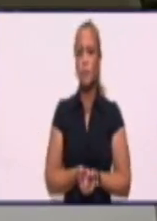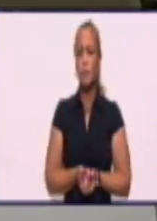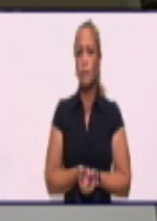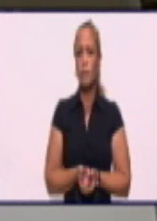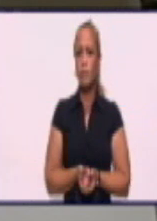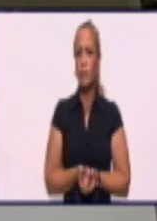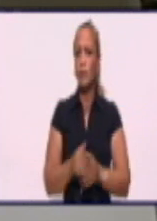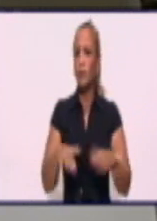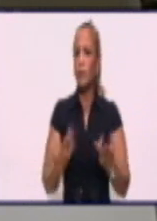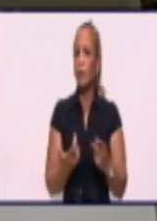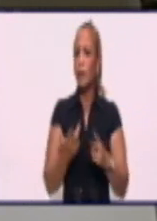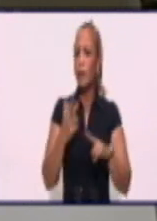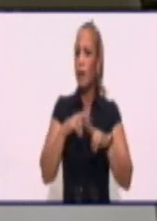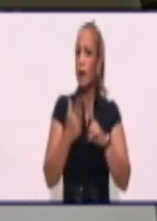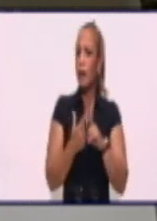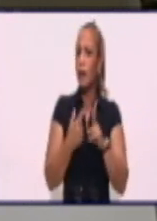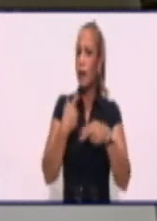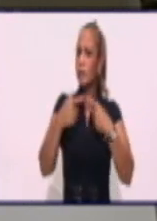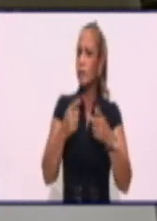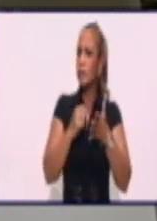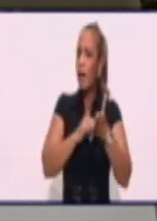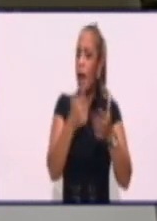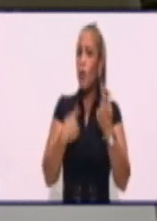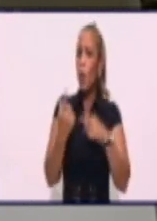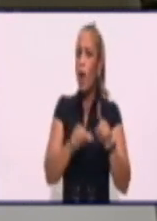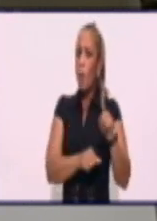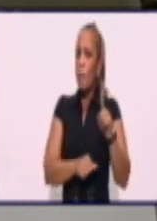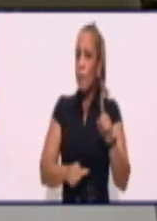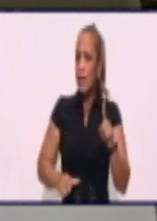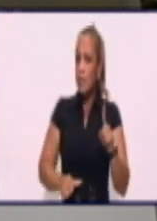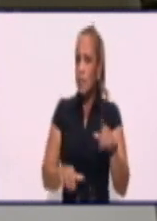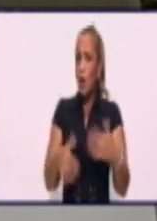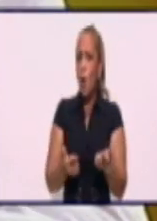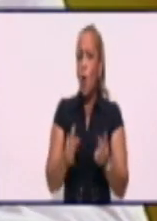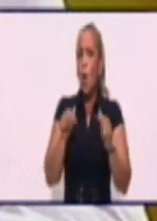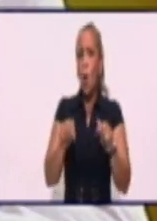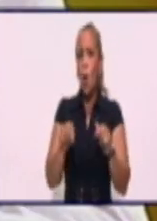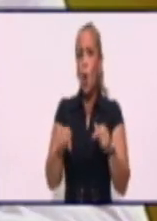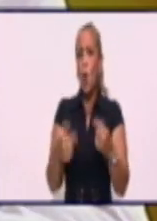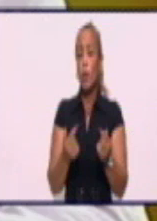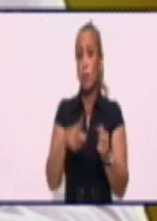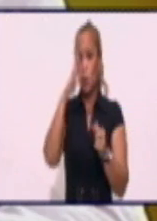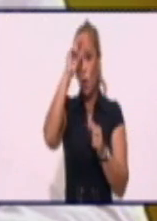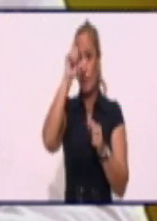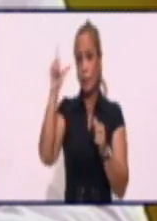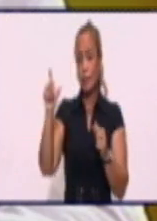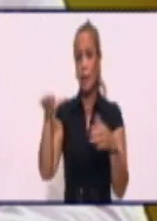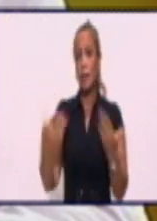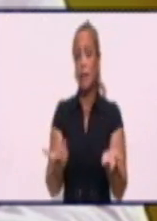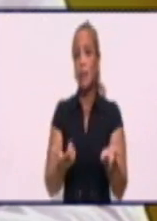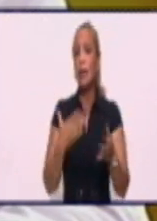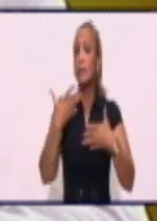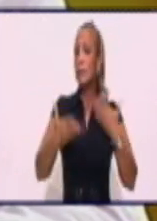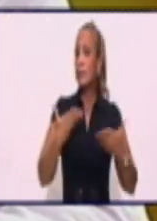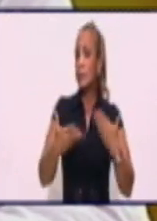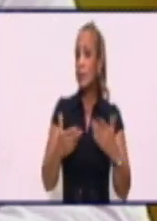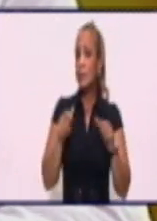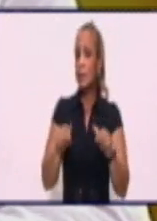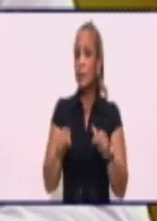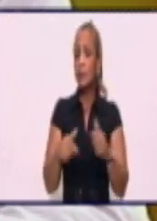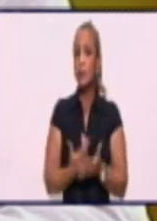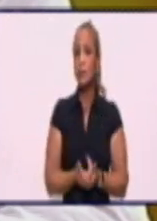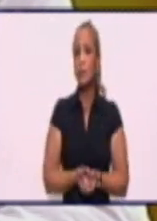que tienen hay que hacer alguna actividad quirúrgica, alguna operación. Digamos, hoy mismo en el Hospital Céspedes, la actividad quirúrgica electiva, sí, que